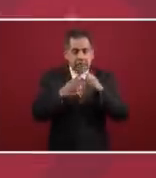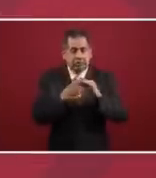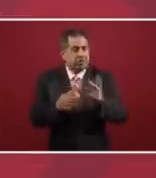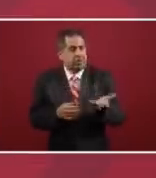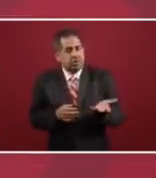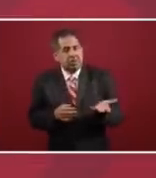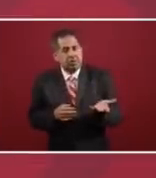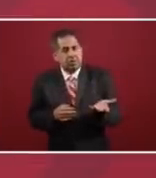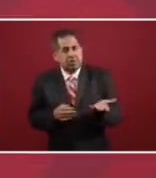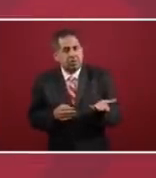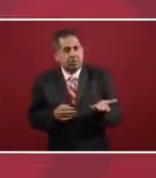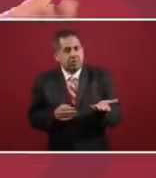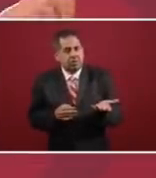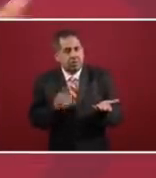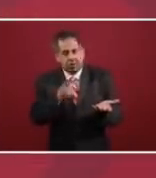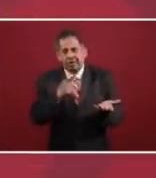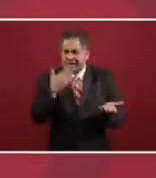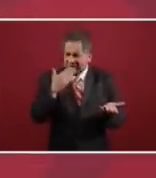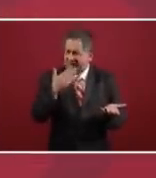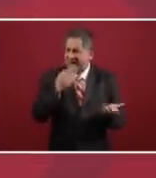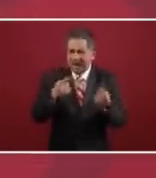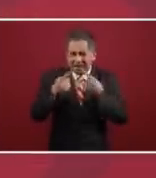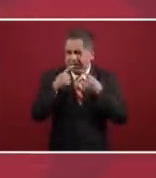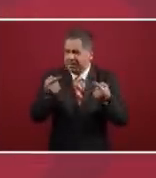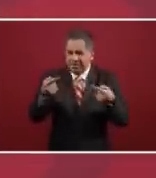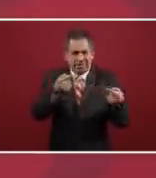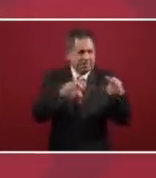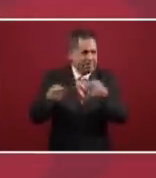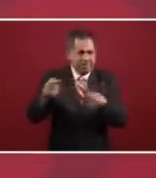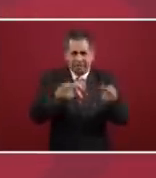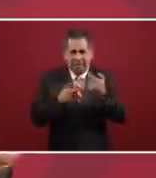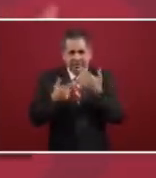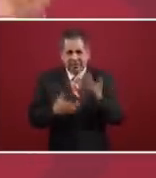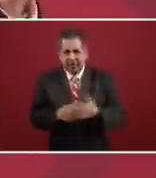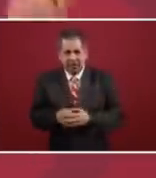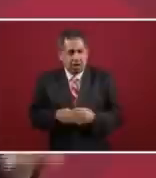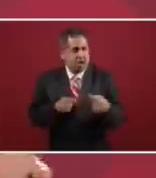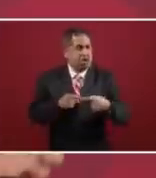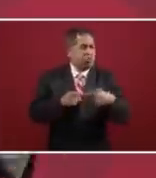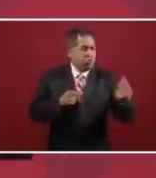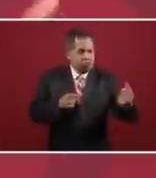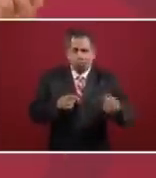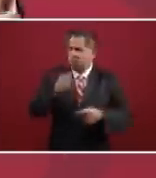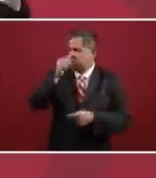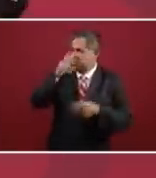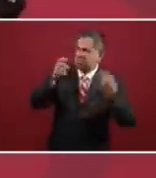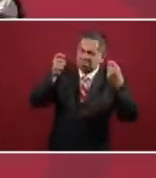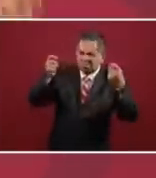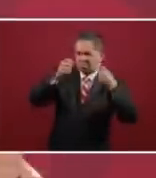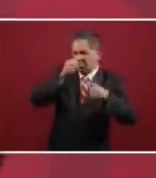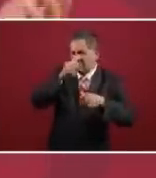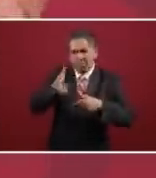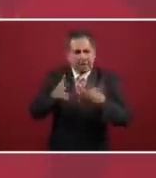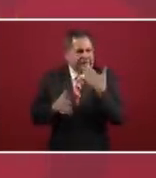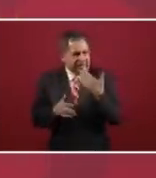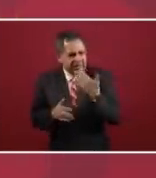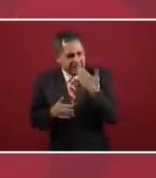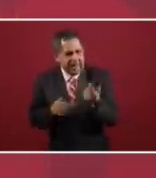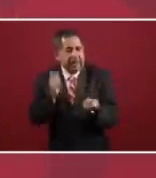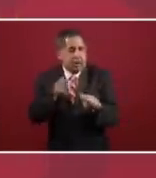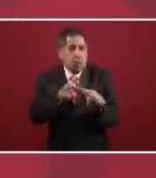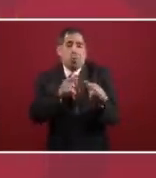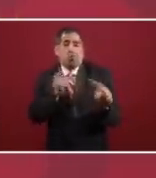esto es bueno. Y que se opongan y que protesten, son